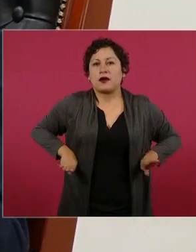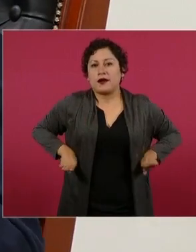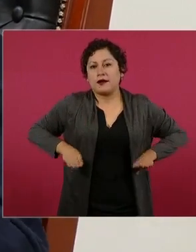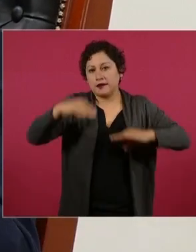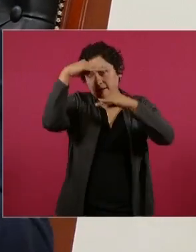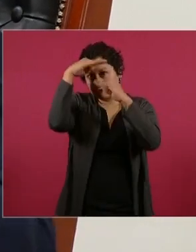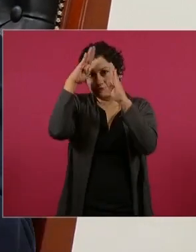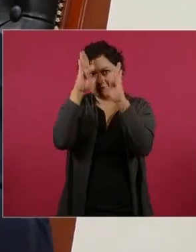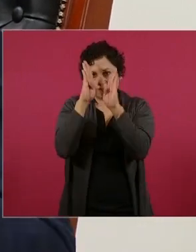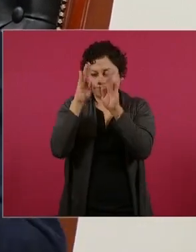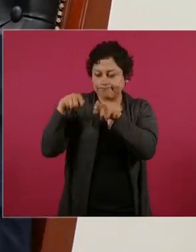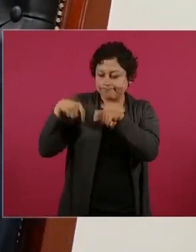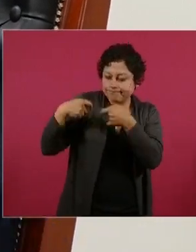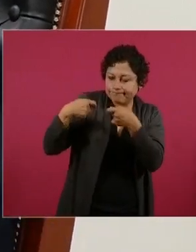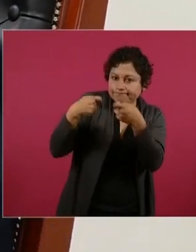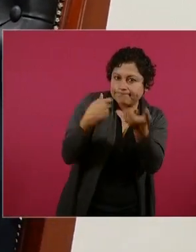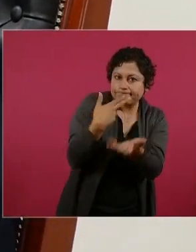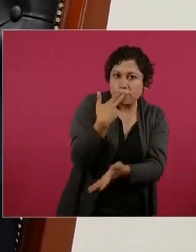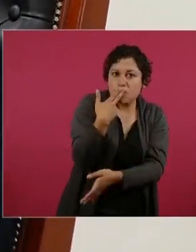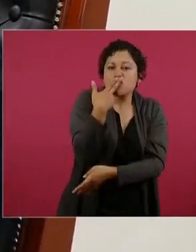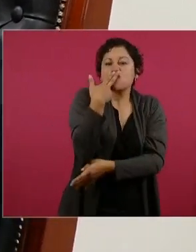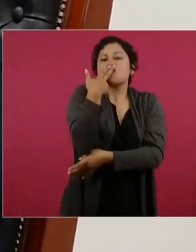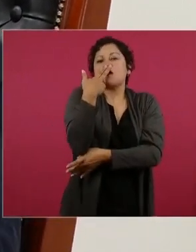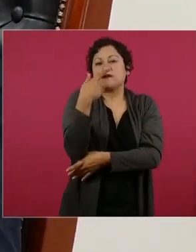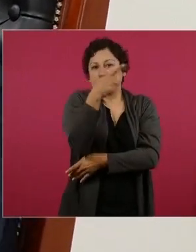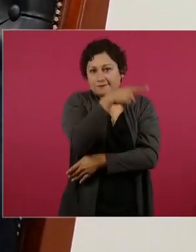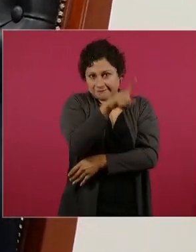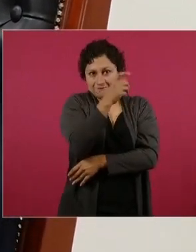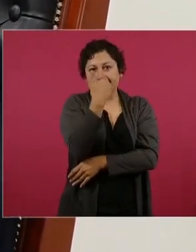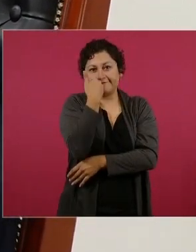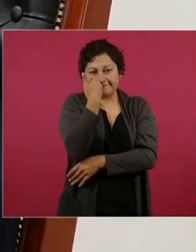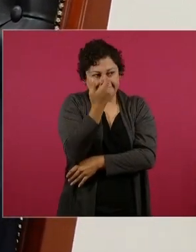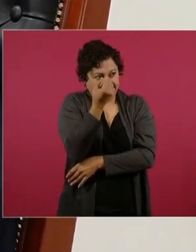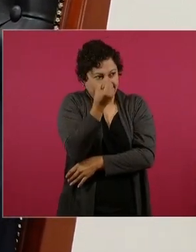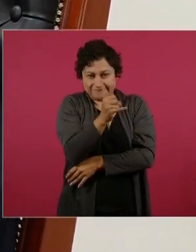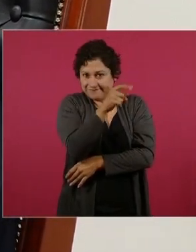es el que quiere mantener el statu quo, el que quiere conservar.